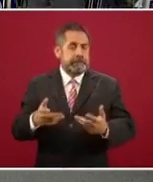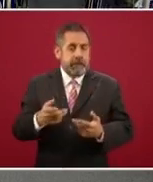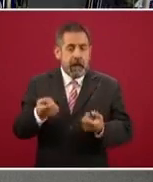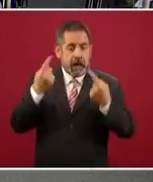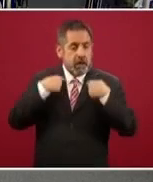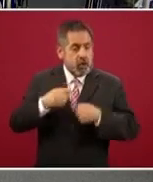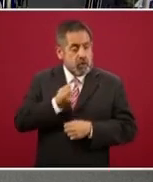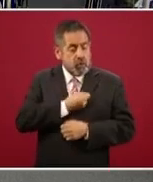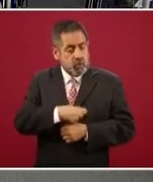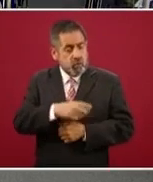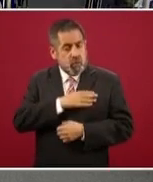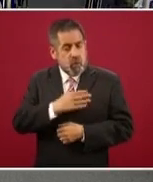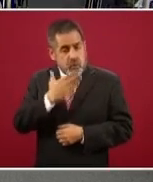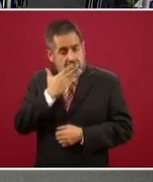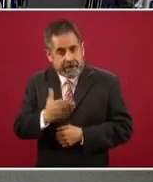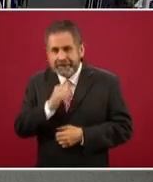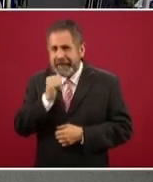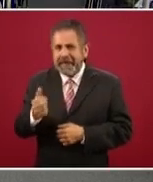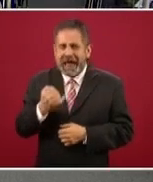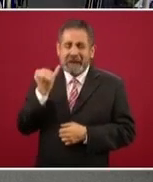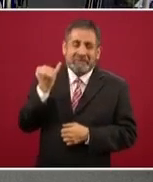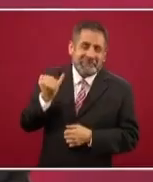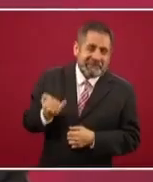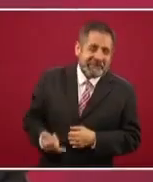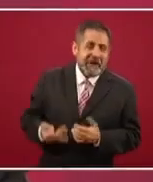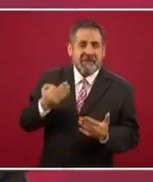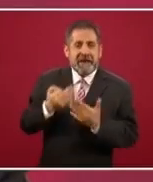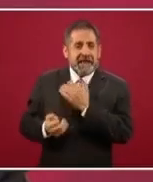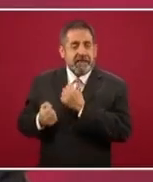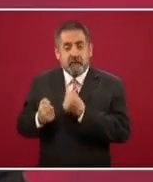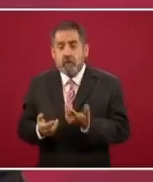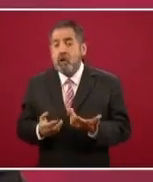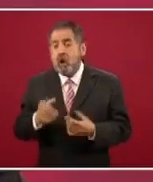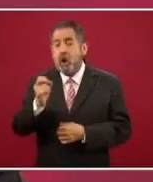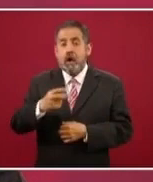y también enfermedades respiratorias, y ahora